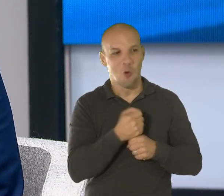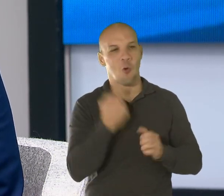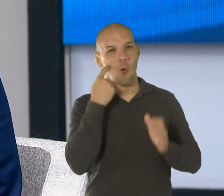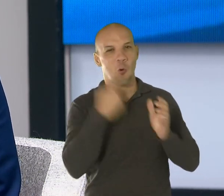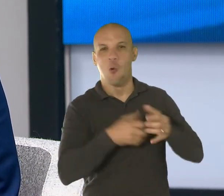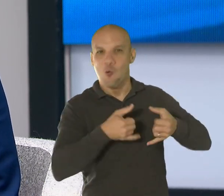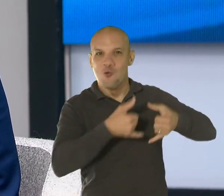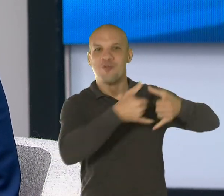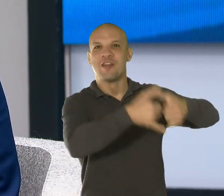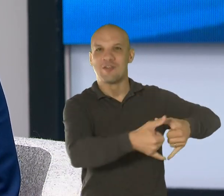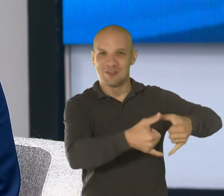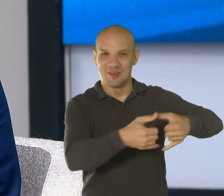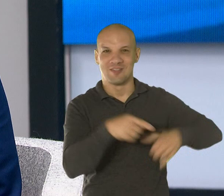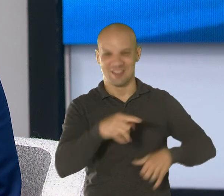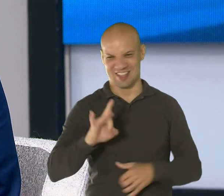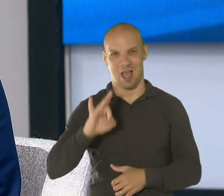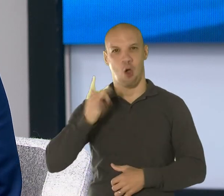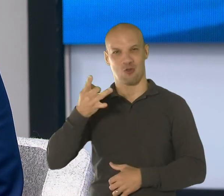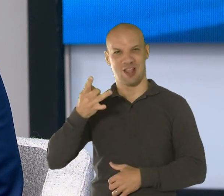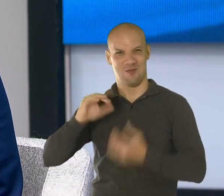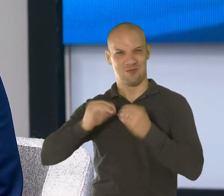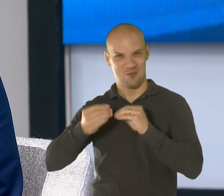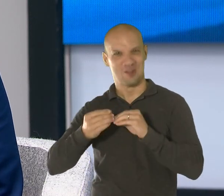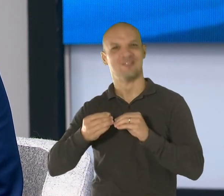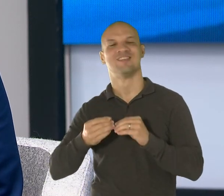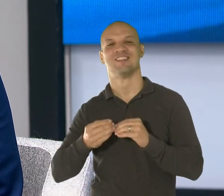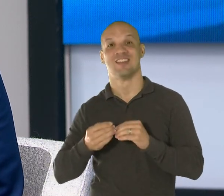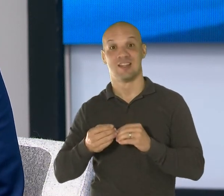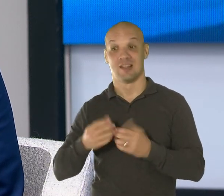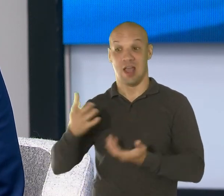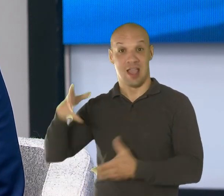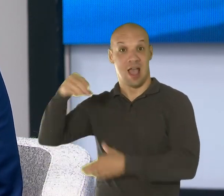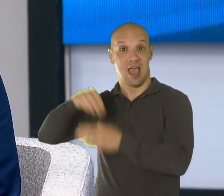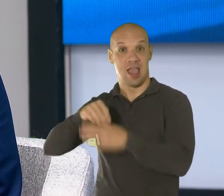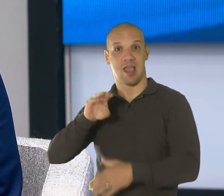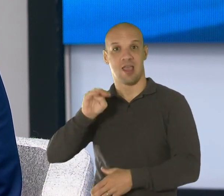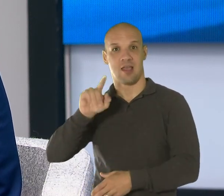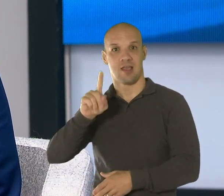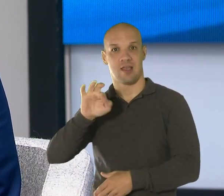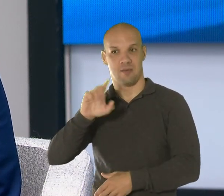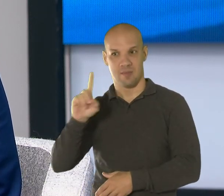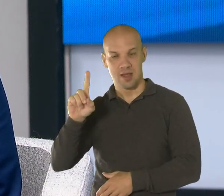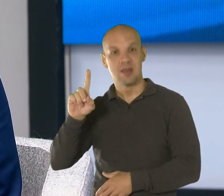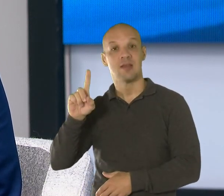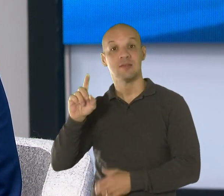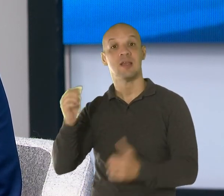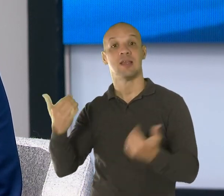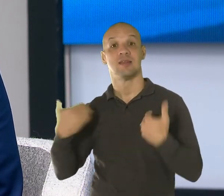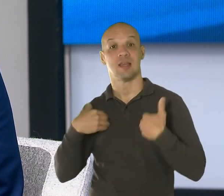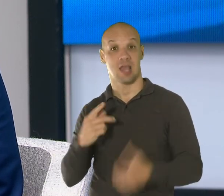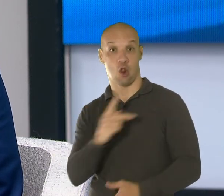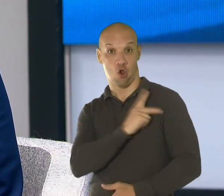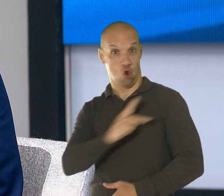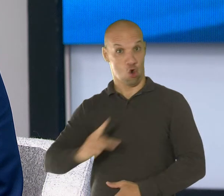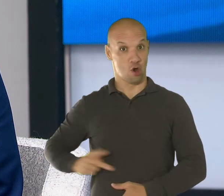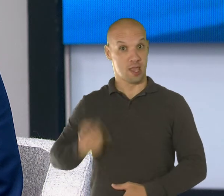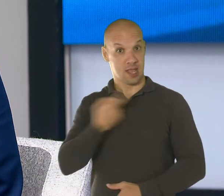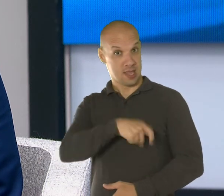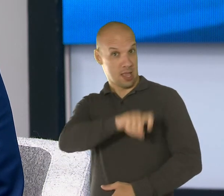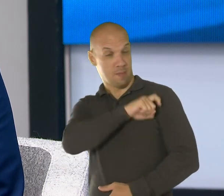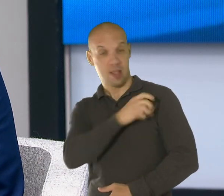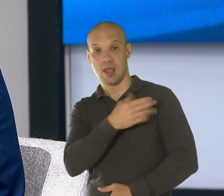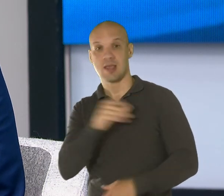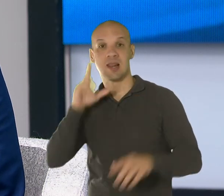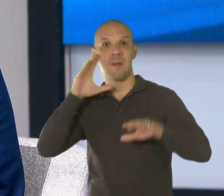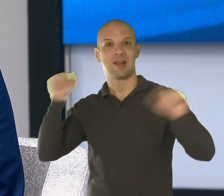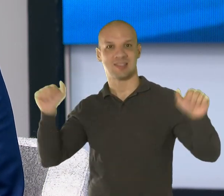En esta 8ª edición se realizó en Madrid, contó con la presidencia de honor de los Reyes de España y estuvo también presente la